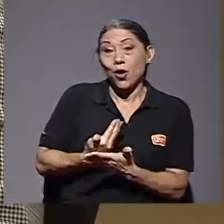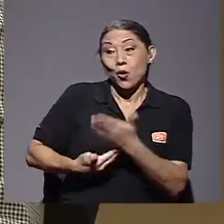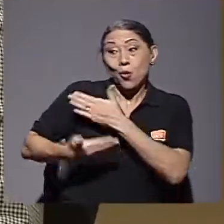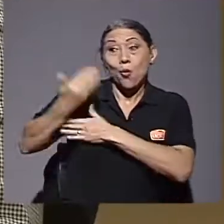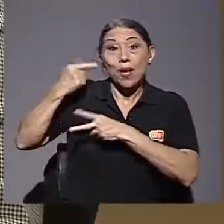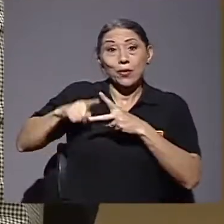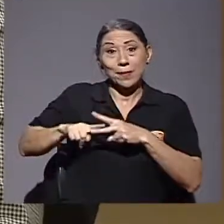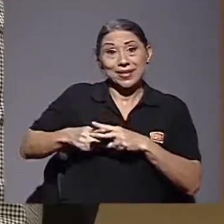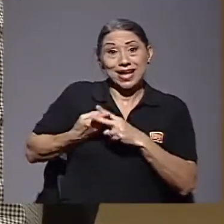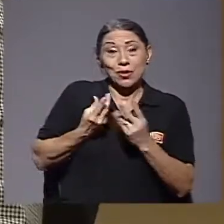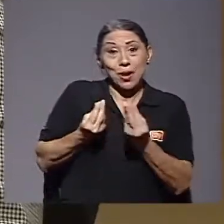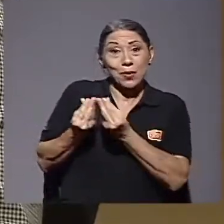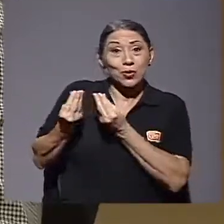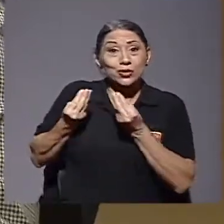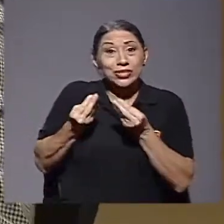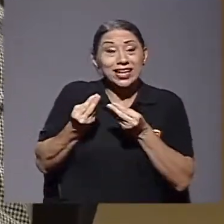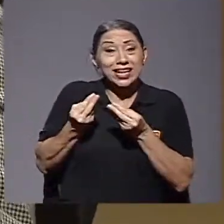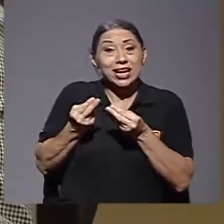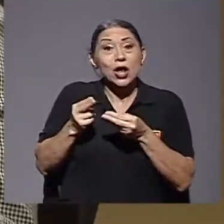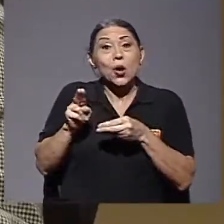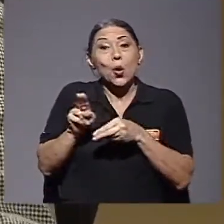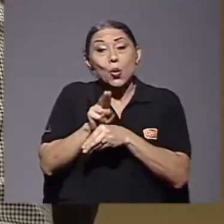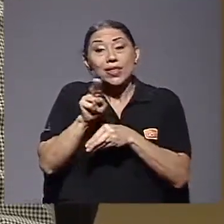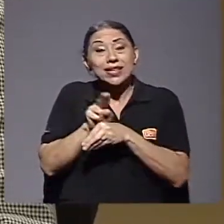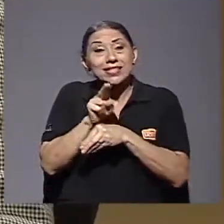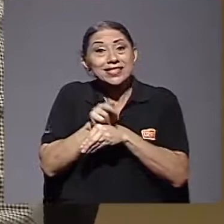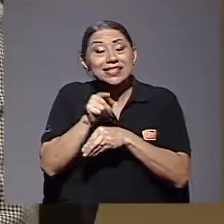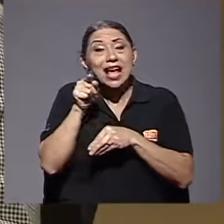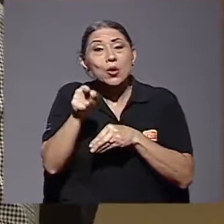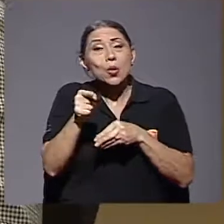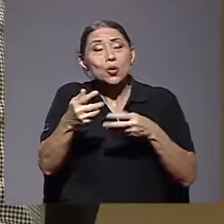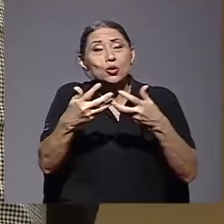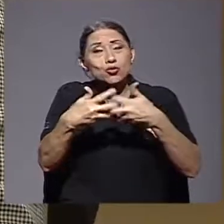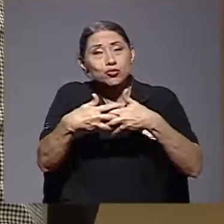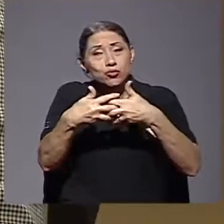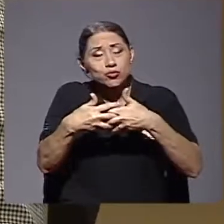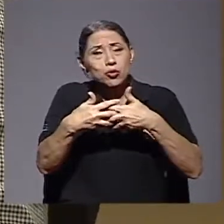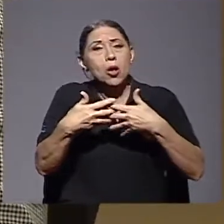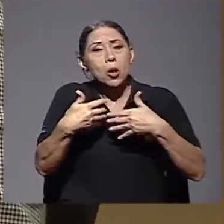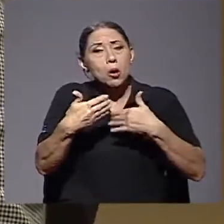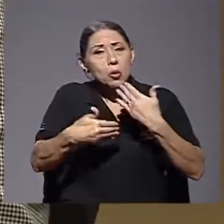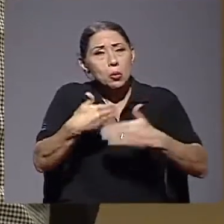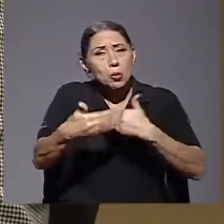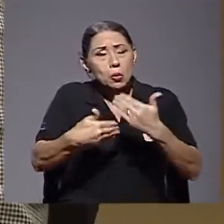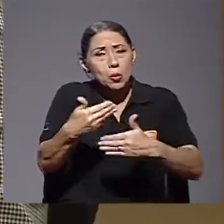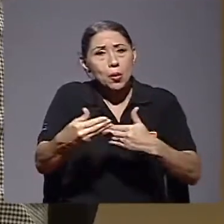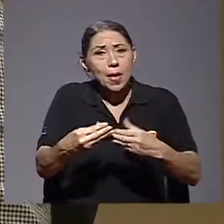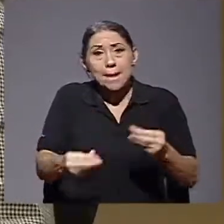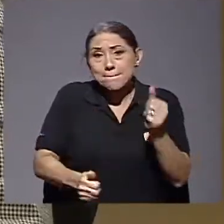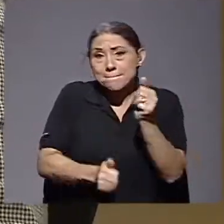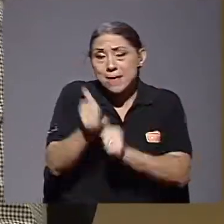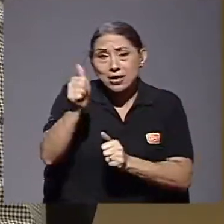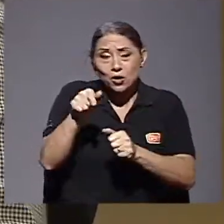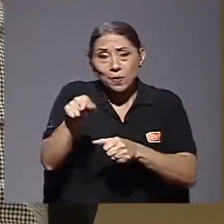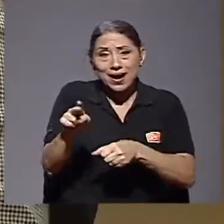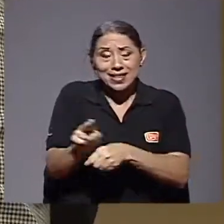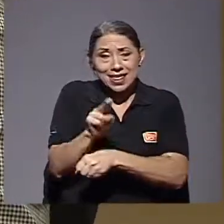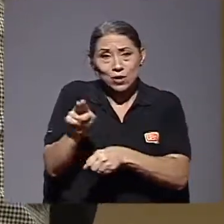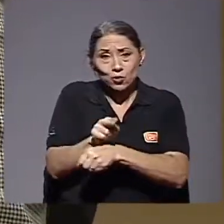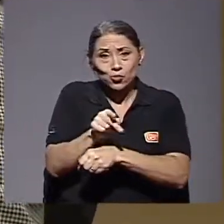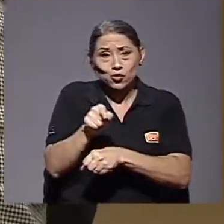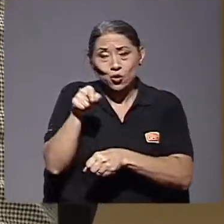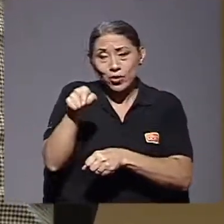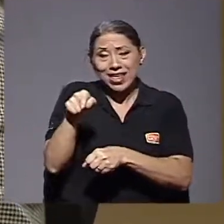estaban pasando por una etapa de destilación y inicialmente mayor parte del consumo de